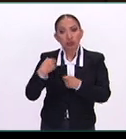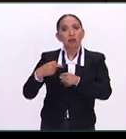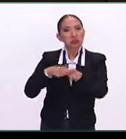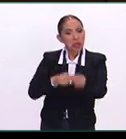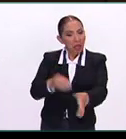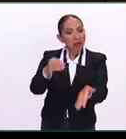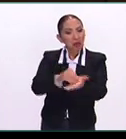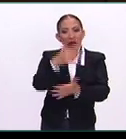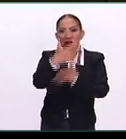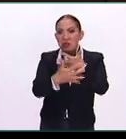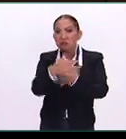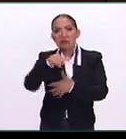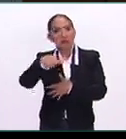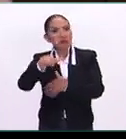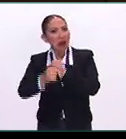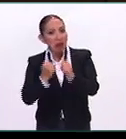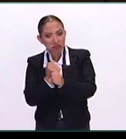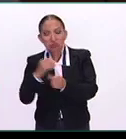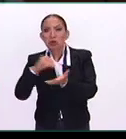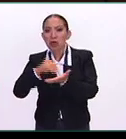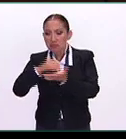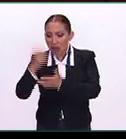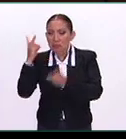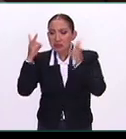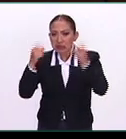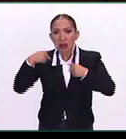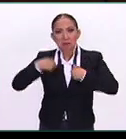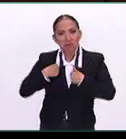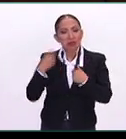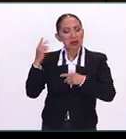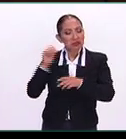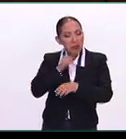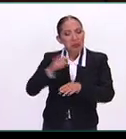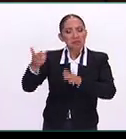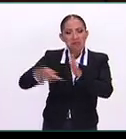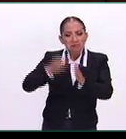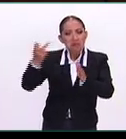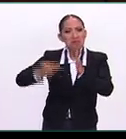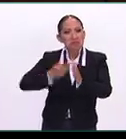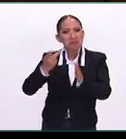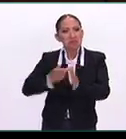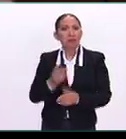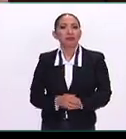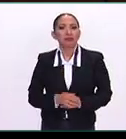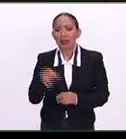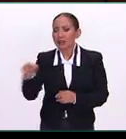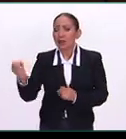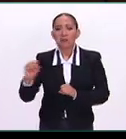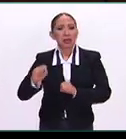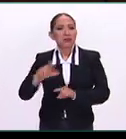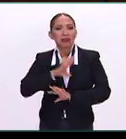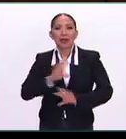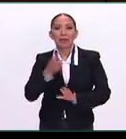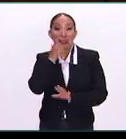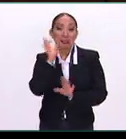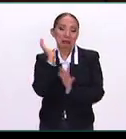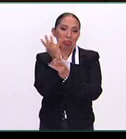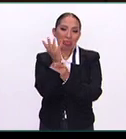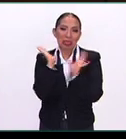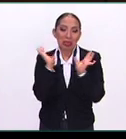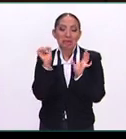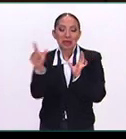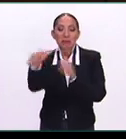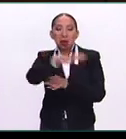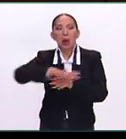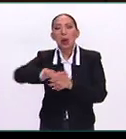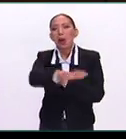seguido 15, 16 años viniendo, siempre. Son parte ya, como decía el otro,